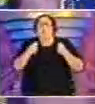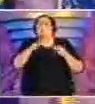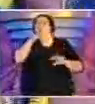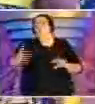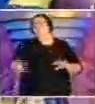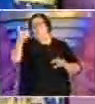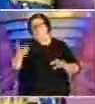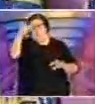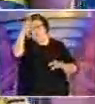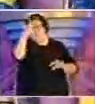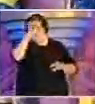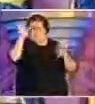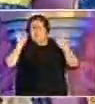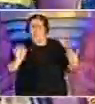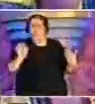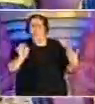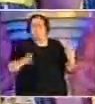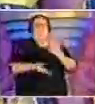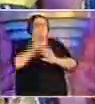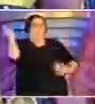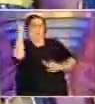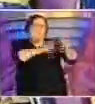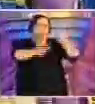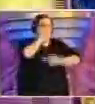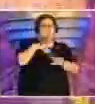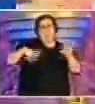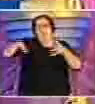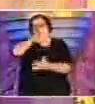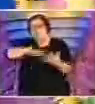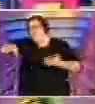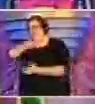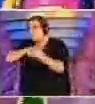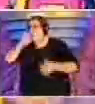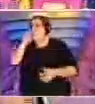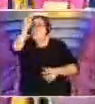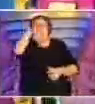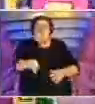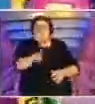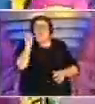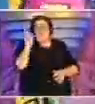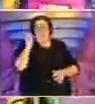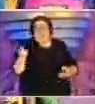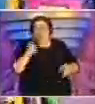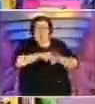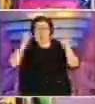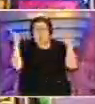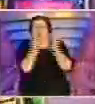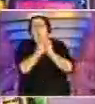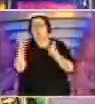de este carnaval. Fuera riñas, fuera problemas, por favor, que esto dura un mes y tenemos que estar todos